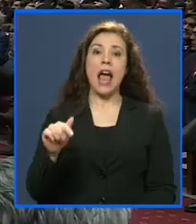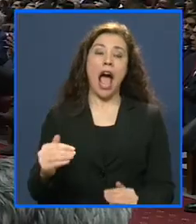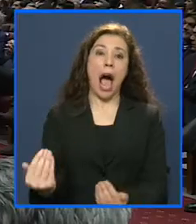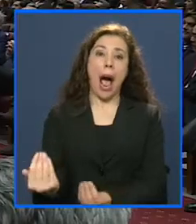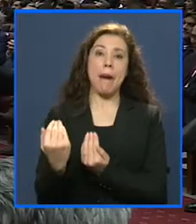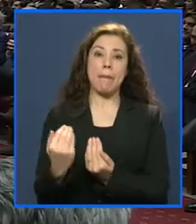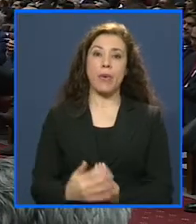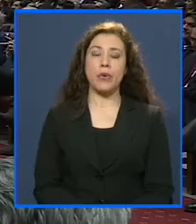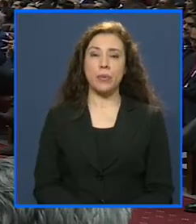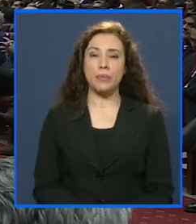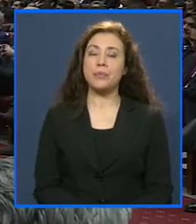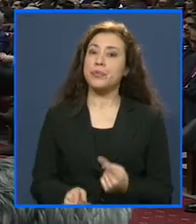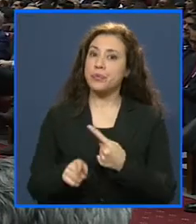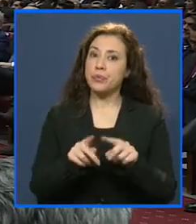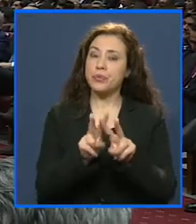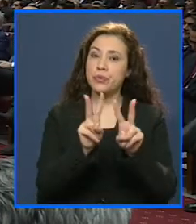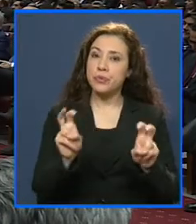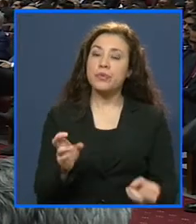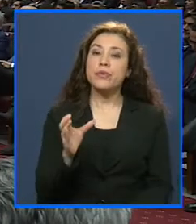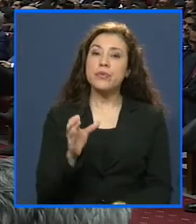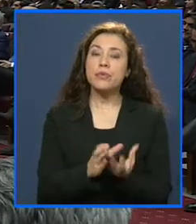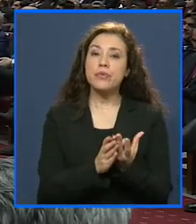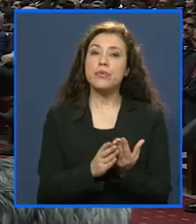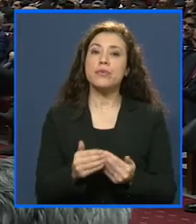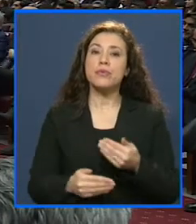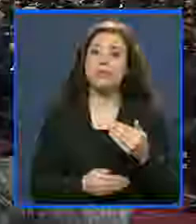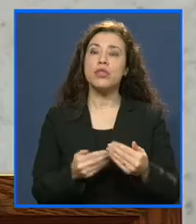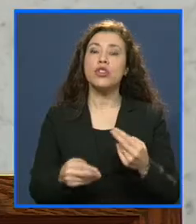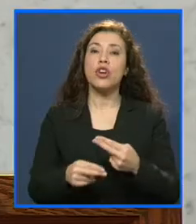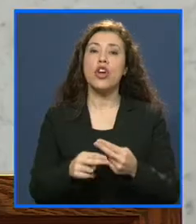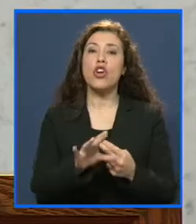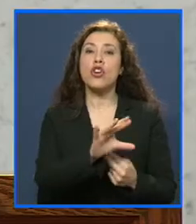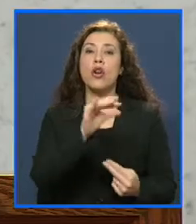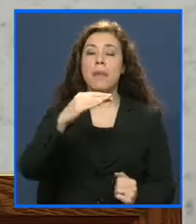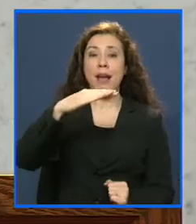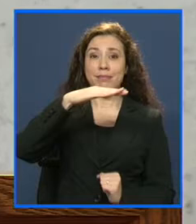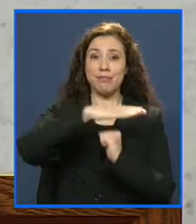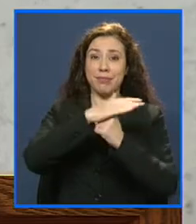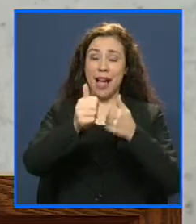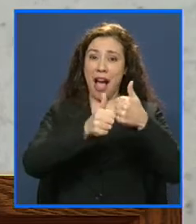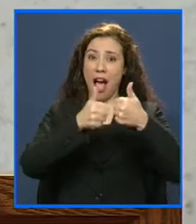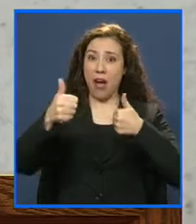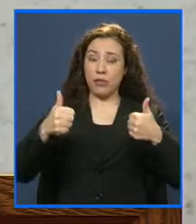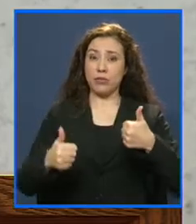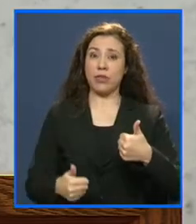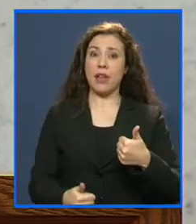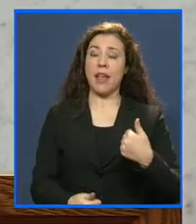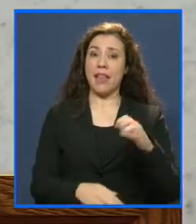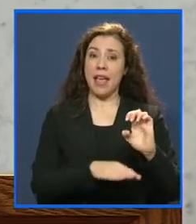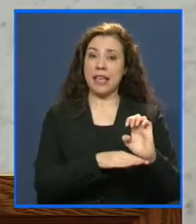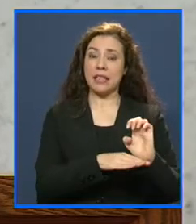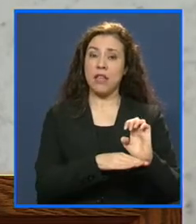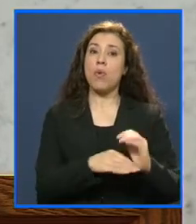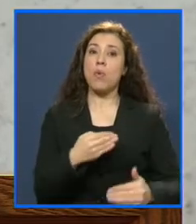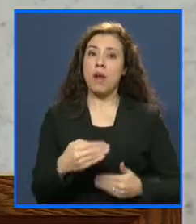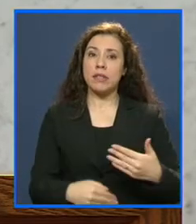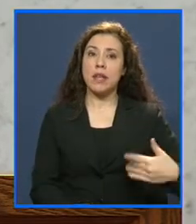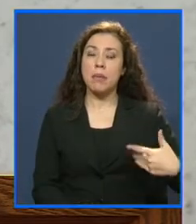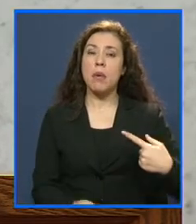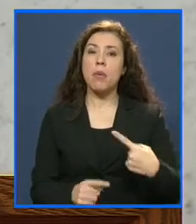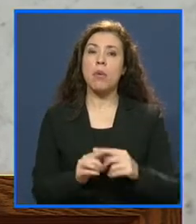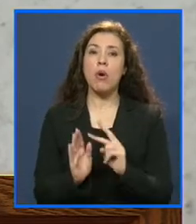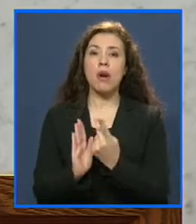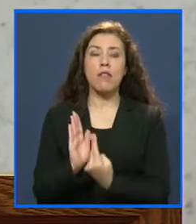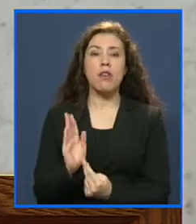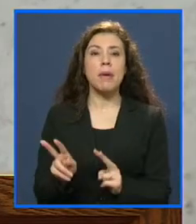en otro ámbito hemos movilizado el proceso de nombramientos de altas autoridades del estado dando un paso significativo mediante la